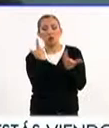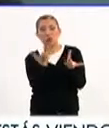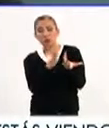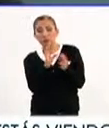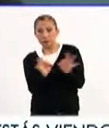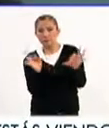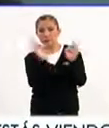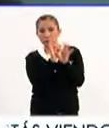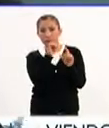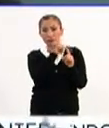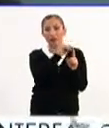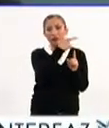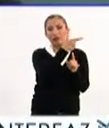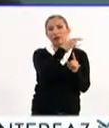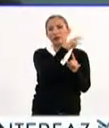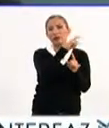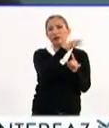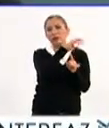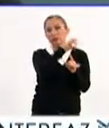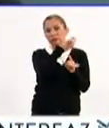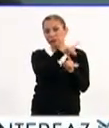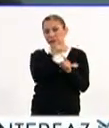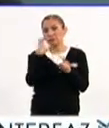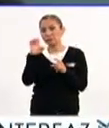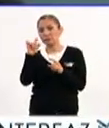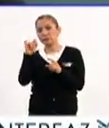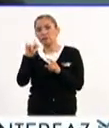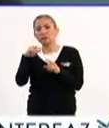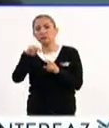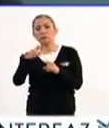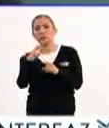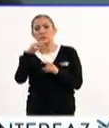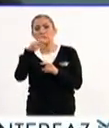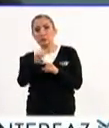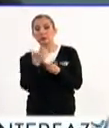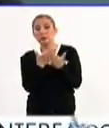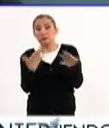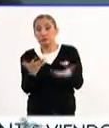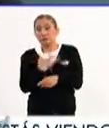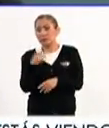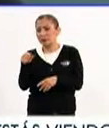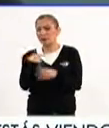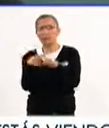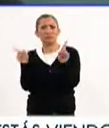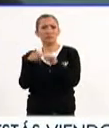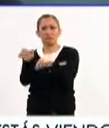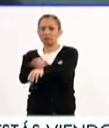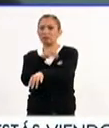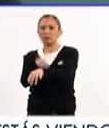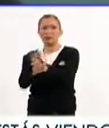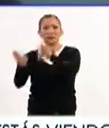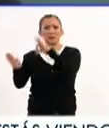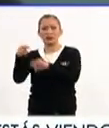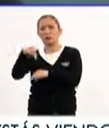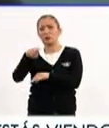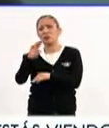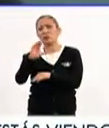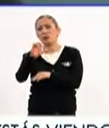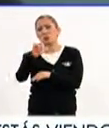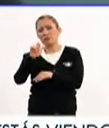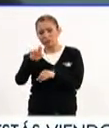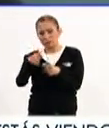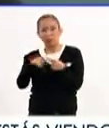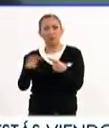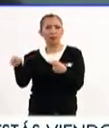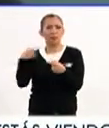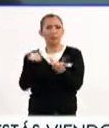de importancia, que eran la gravitacional y la electromagnética. Hoy se tiene todas las energías, toda la física nuclear, todas